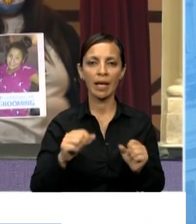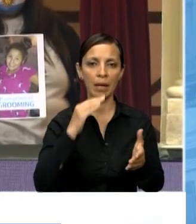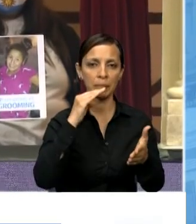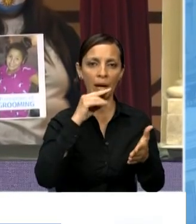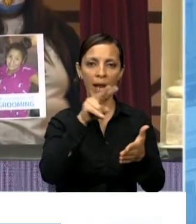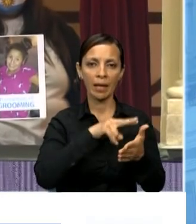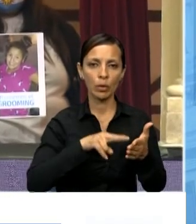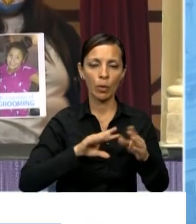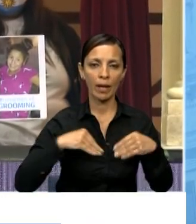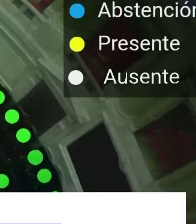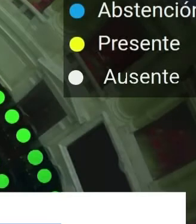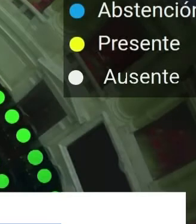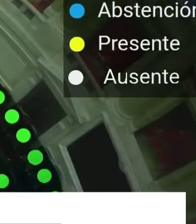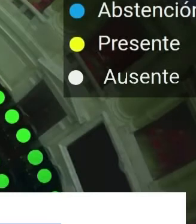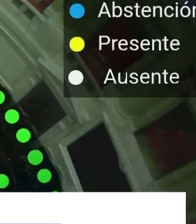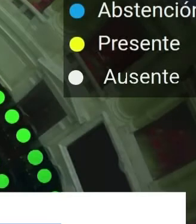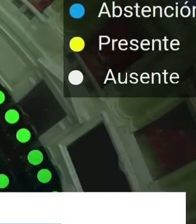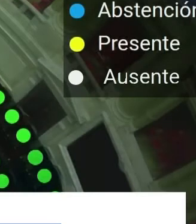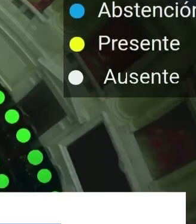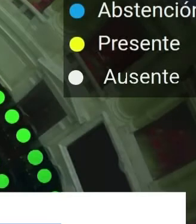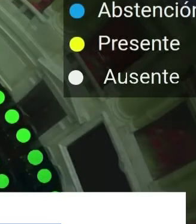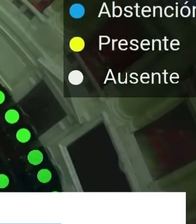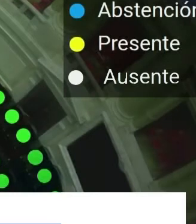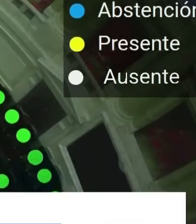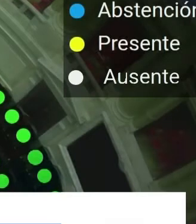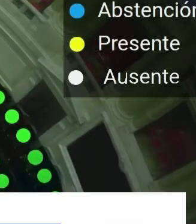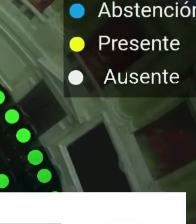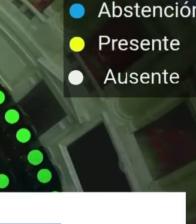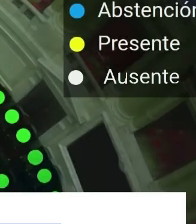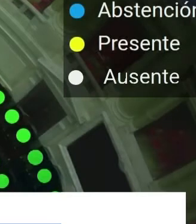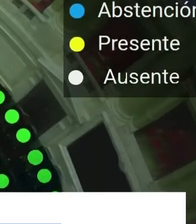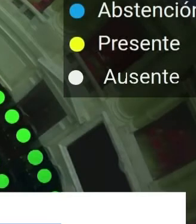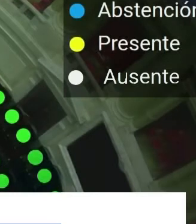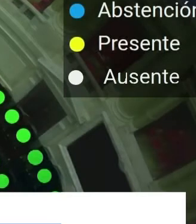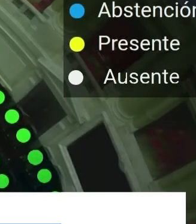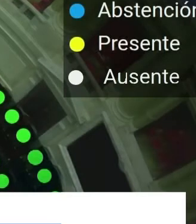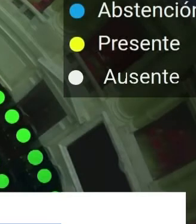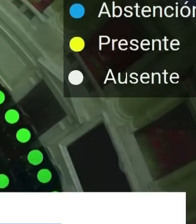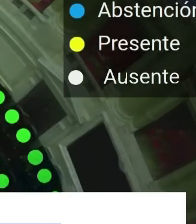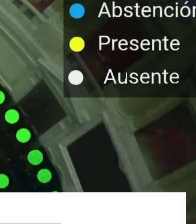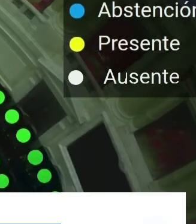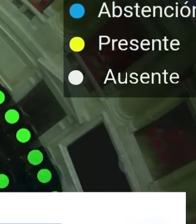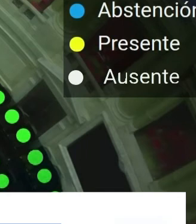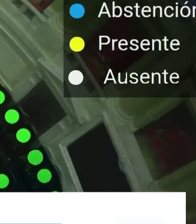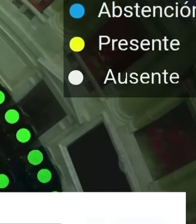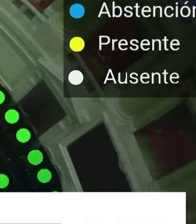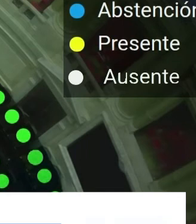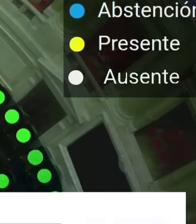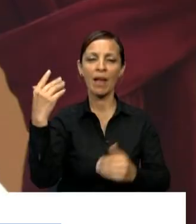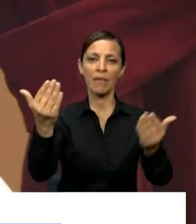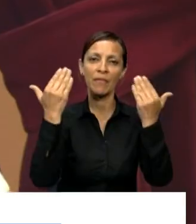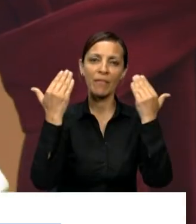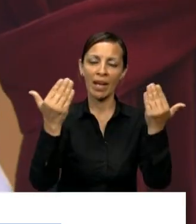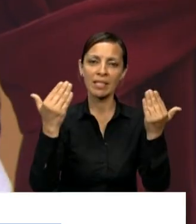Diputados sancionó una ley de prevención y concientización sobre el ciberacoso. El proyecto incorpora el tema del grooming en los